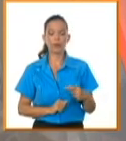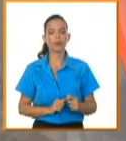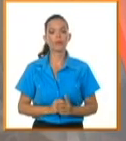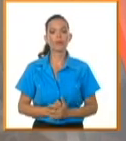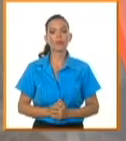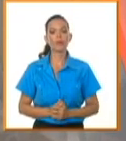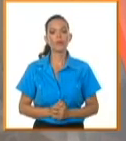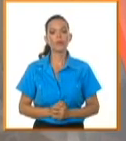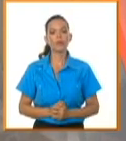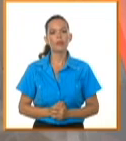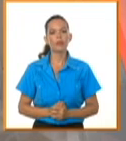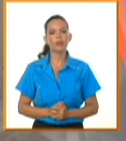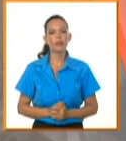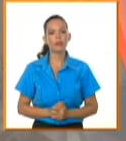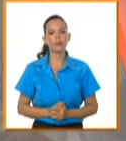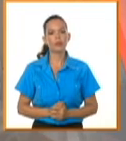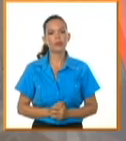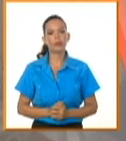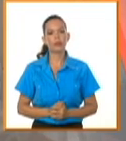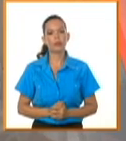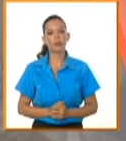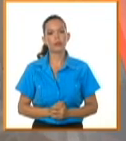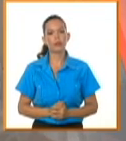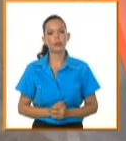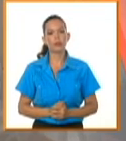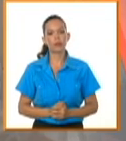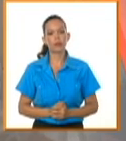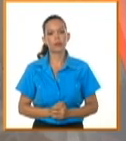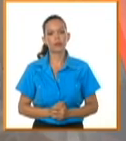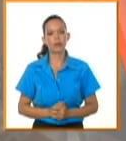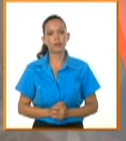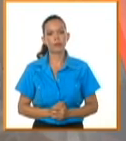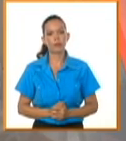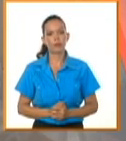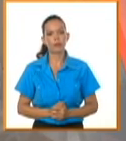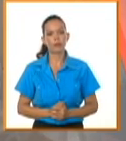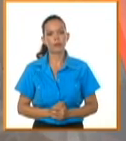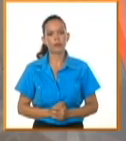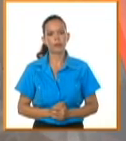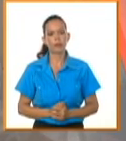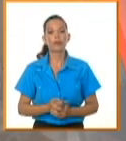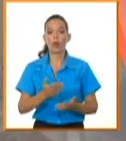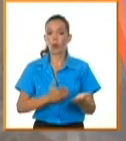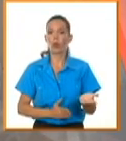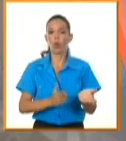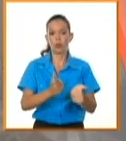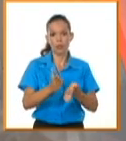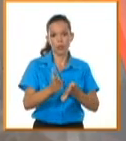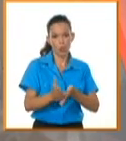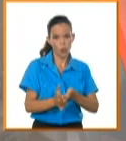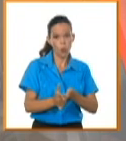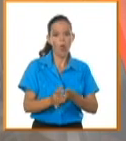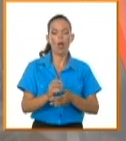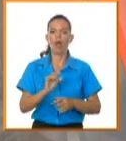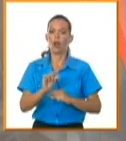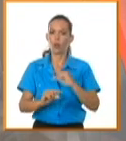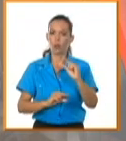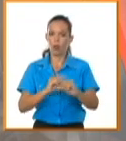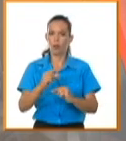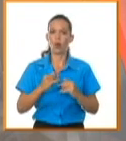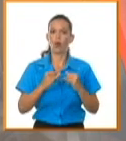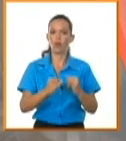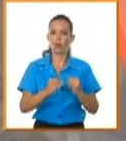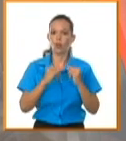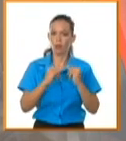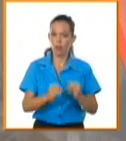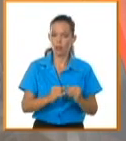nos ha ido no ha faltado o por lo menos se está programando y ya debe ir dando información además de las mesas además de